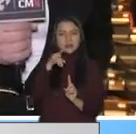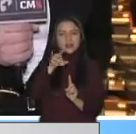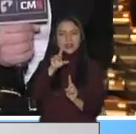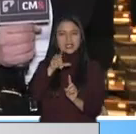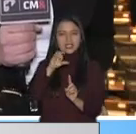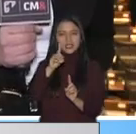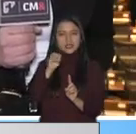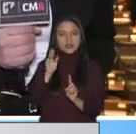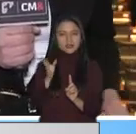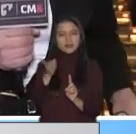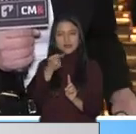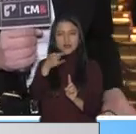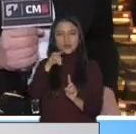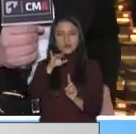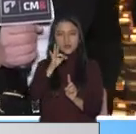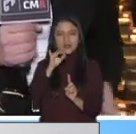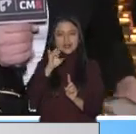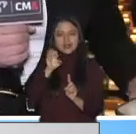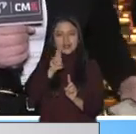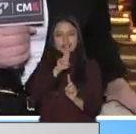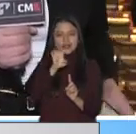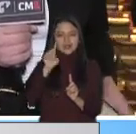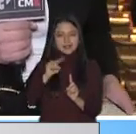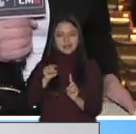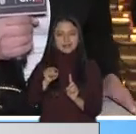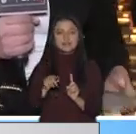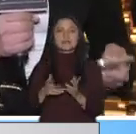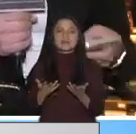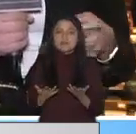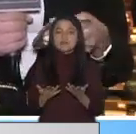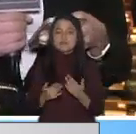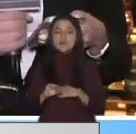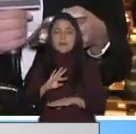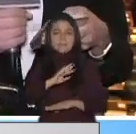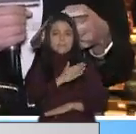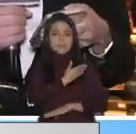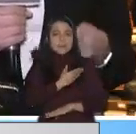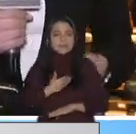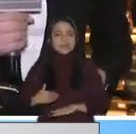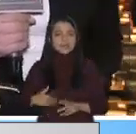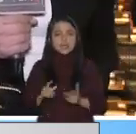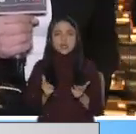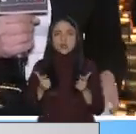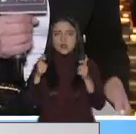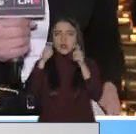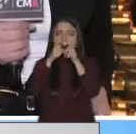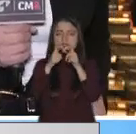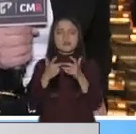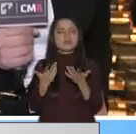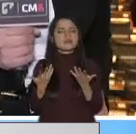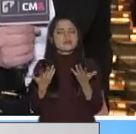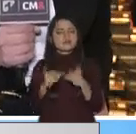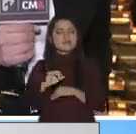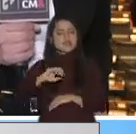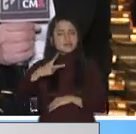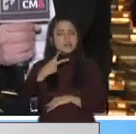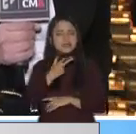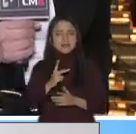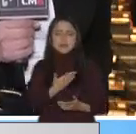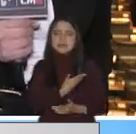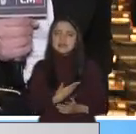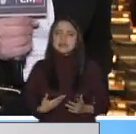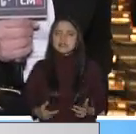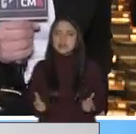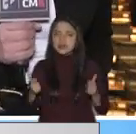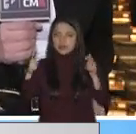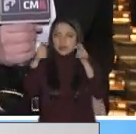palabras del presidente del Congreso, el vicepresidente del Congreso, y se entregó además la moción de duelo, la resolución de moción de